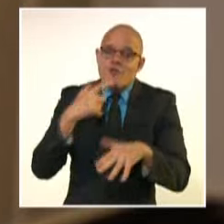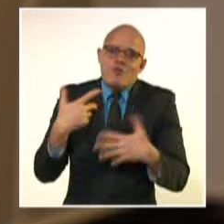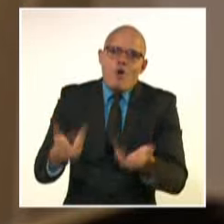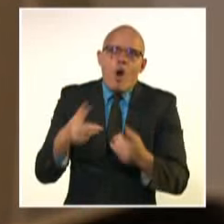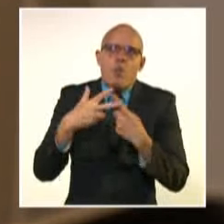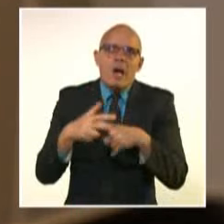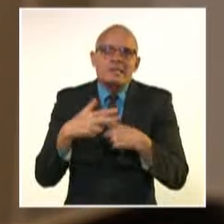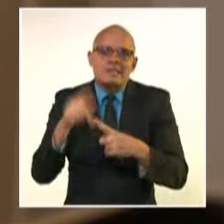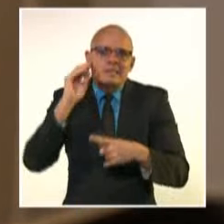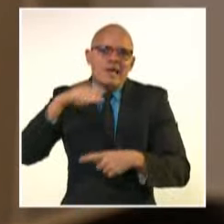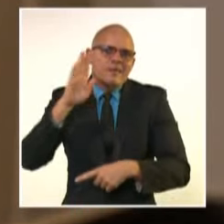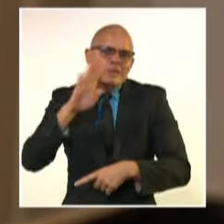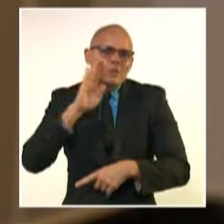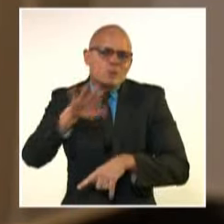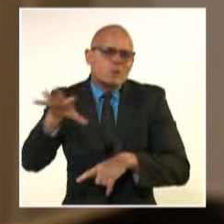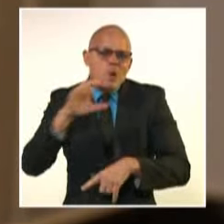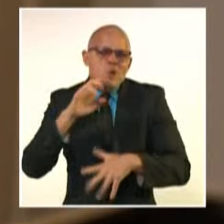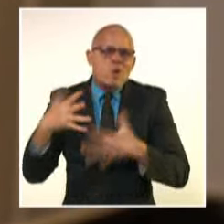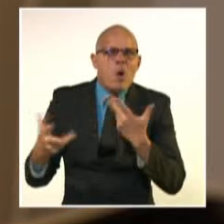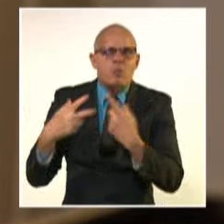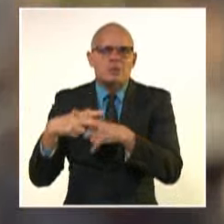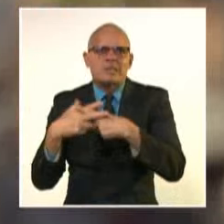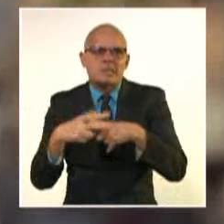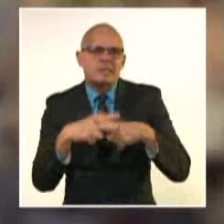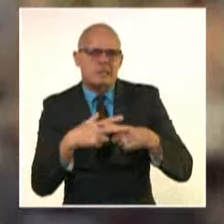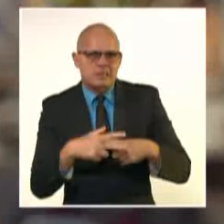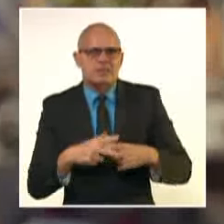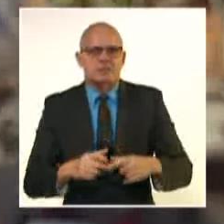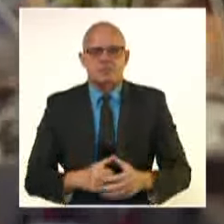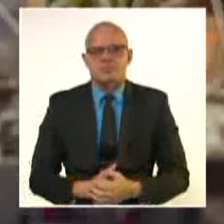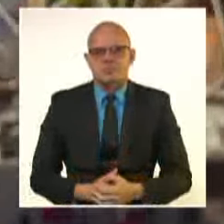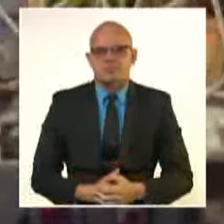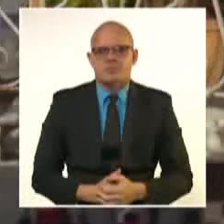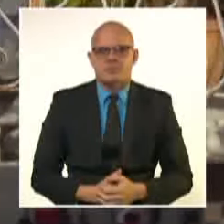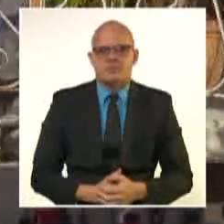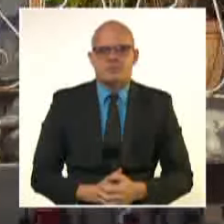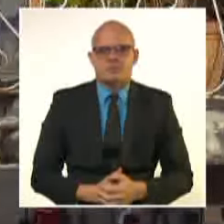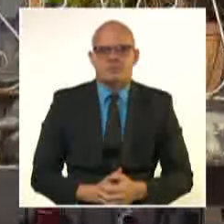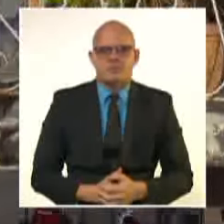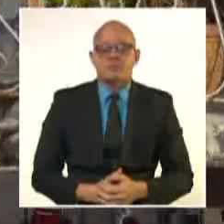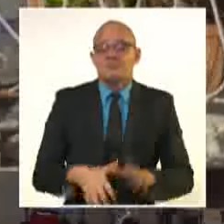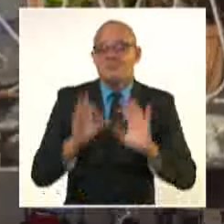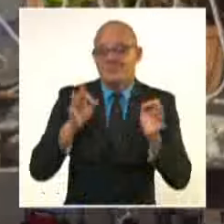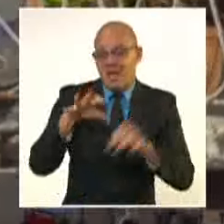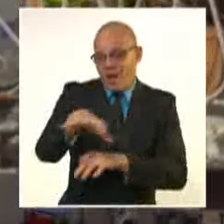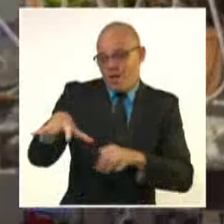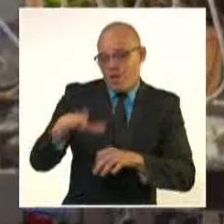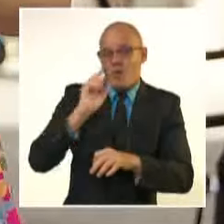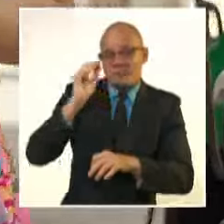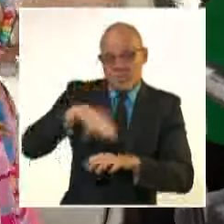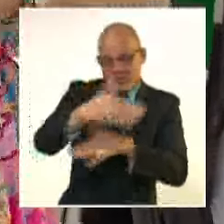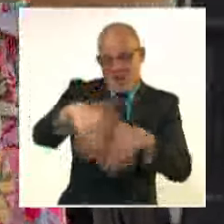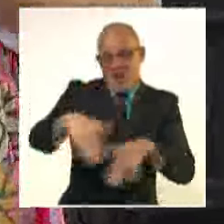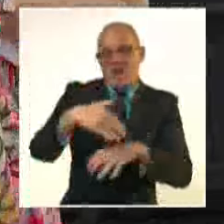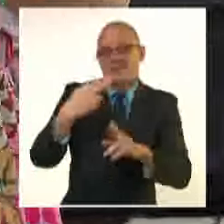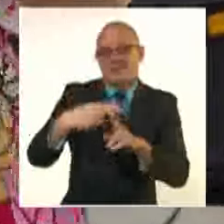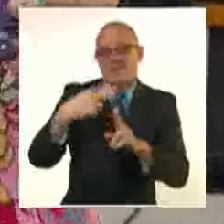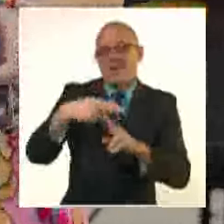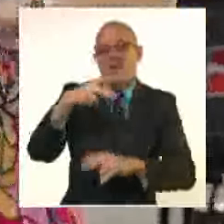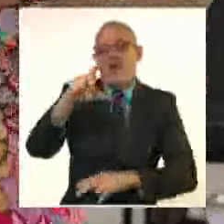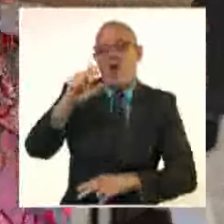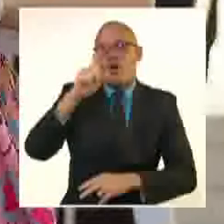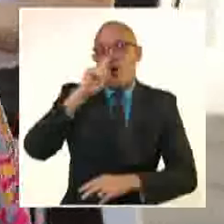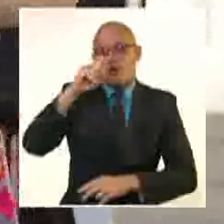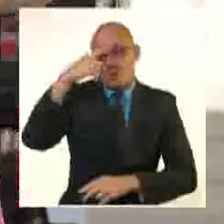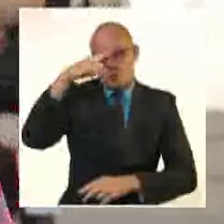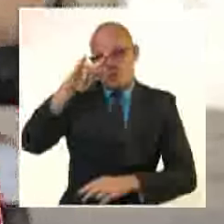contribuir a que exista una higiene adecuada en la comunidad. Consulado entre Virtudes y Neptuno. Desde ese punto de la